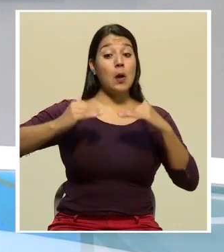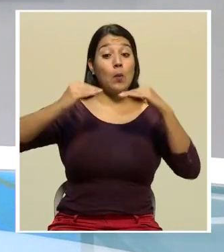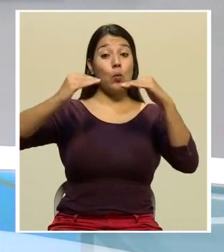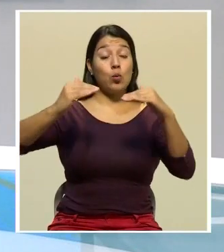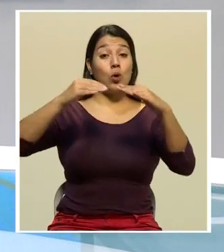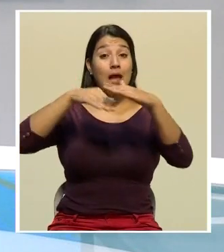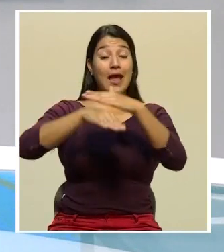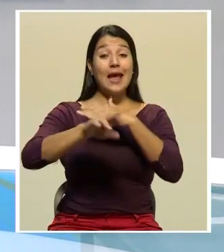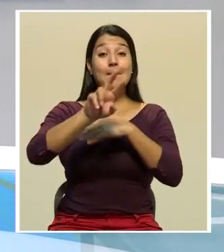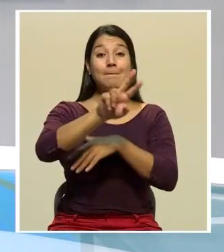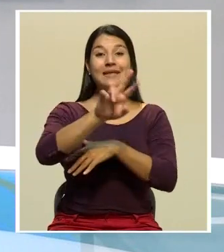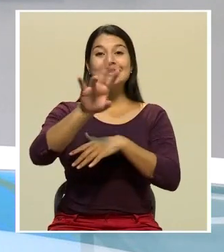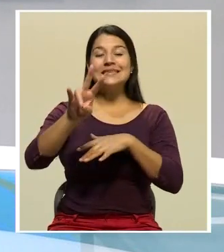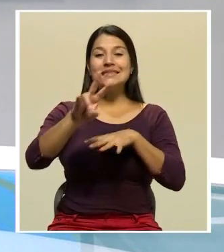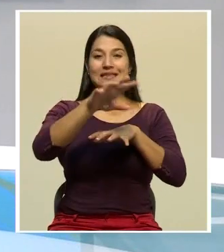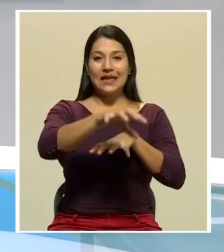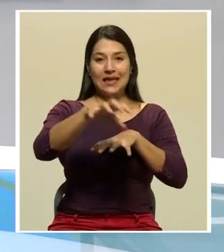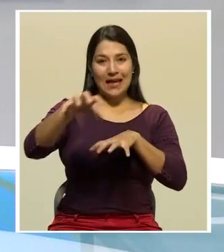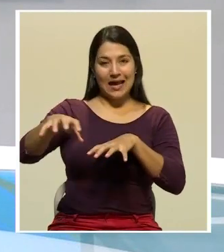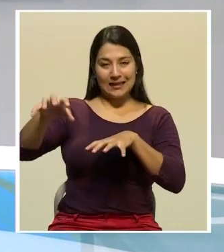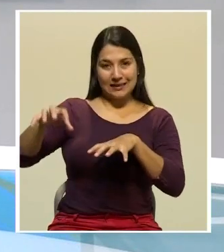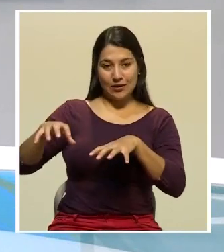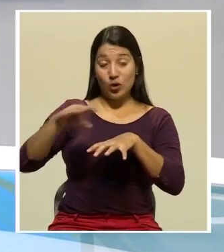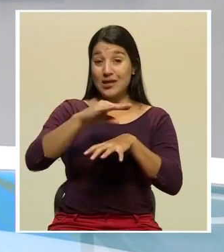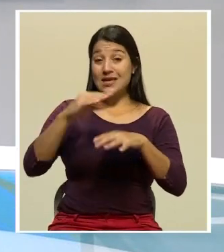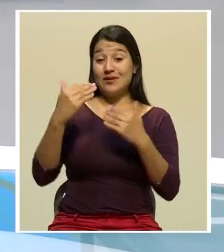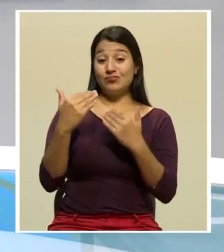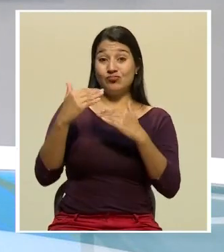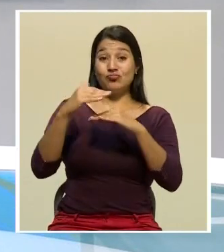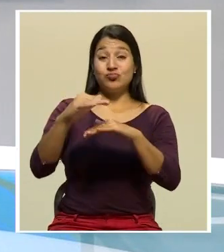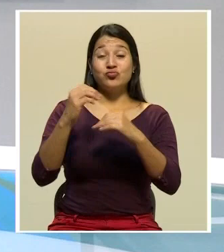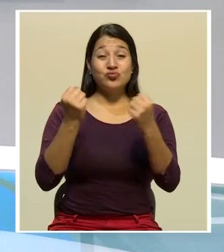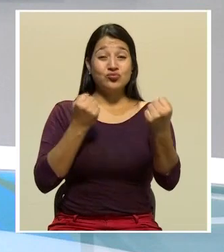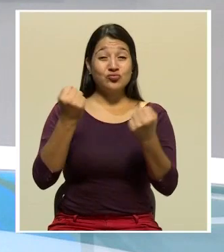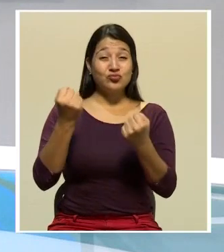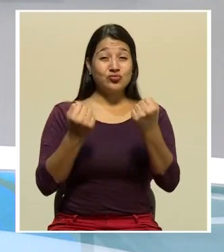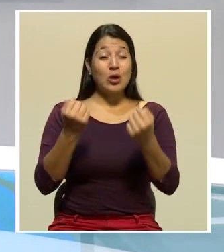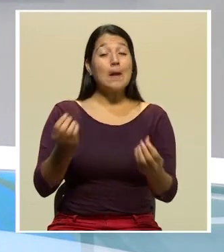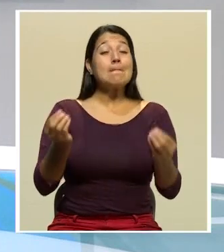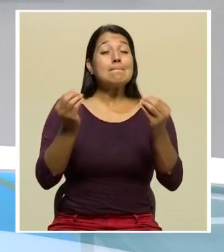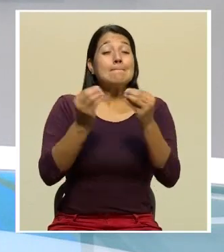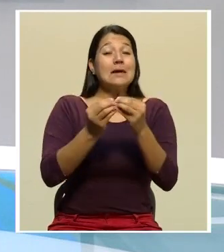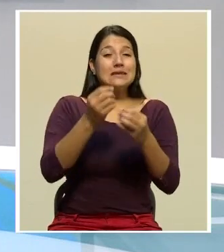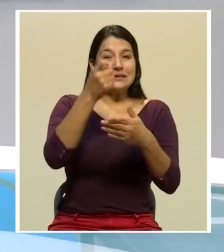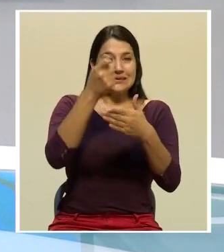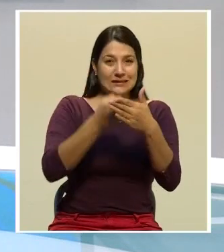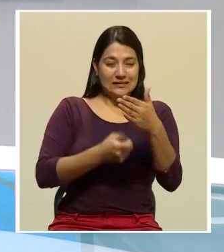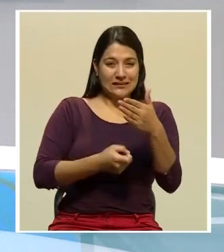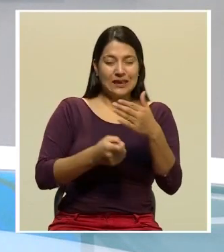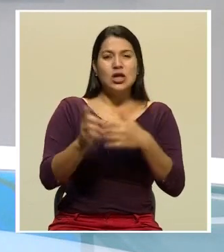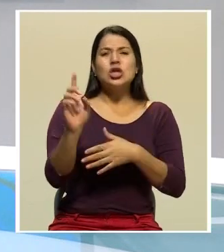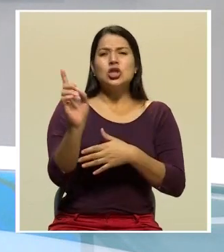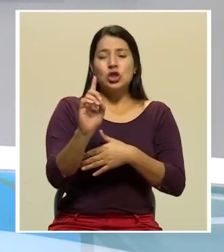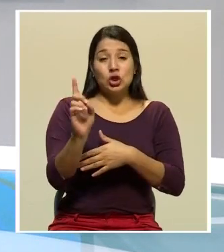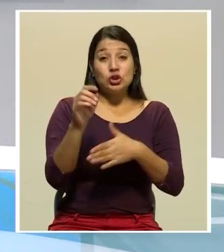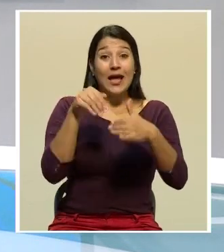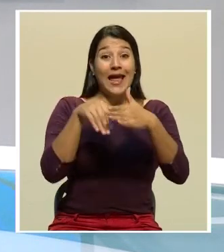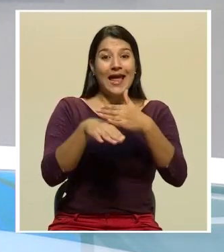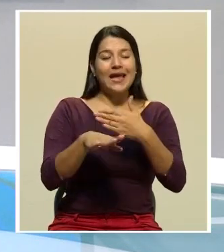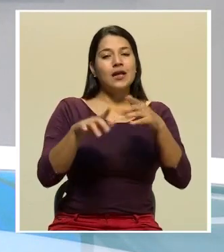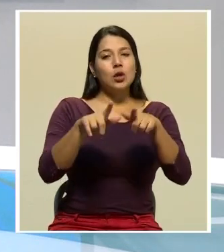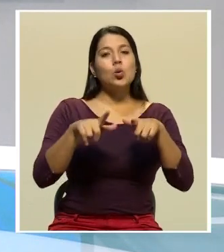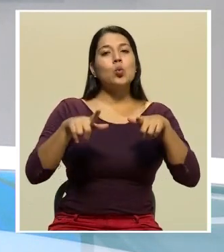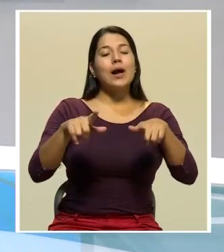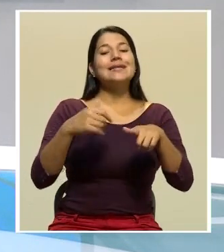cantones y se establece una restricción vial más severa en los cantones de las zonas con alerta